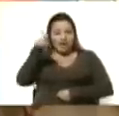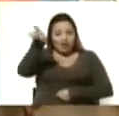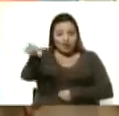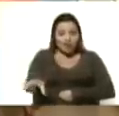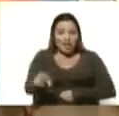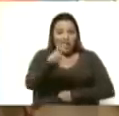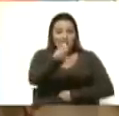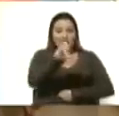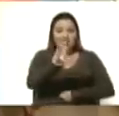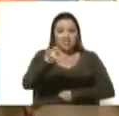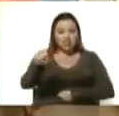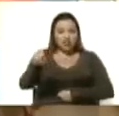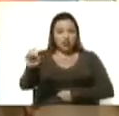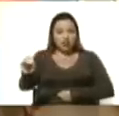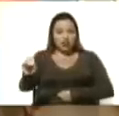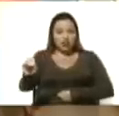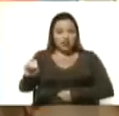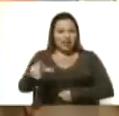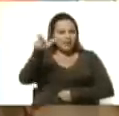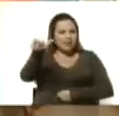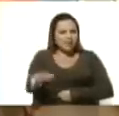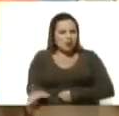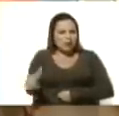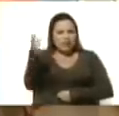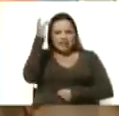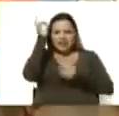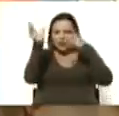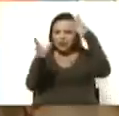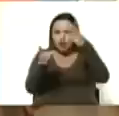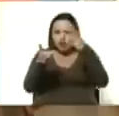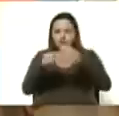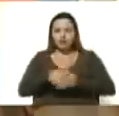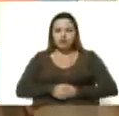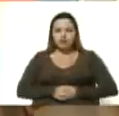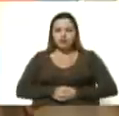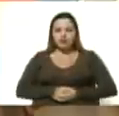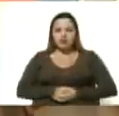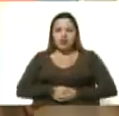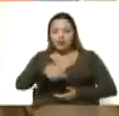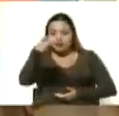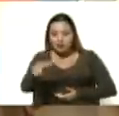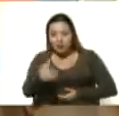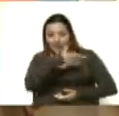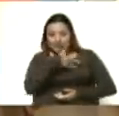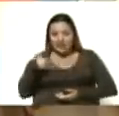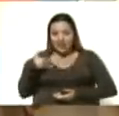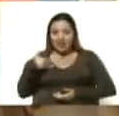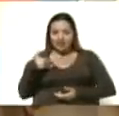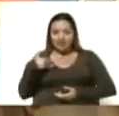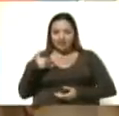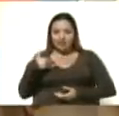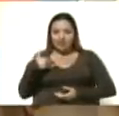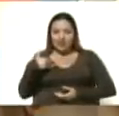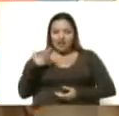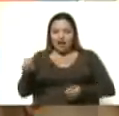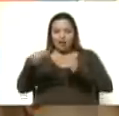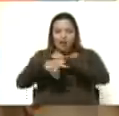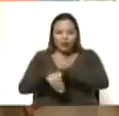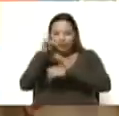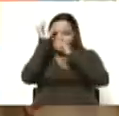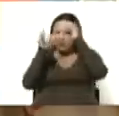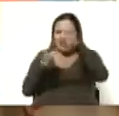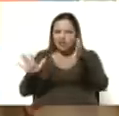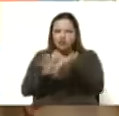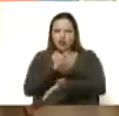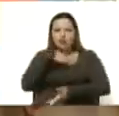duda, fue la mente macabra, la mano que mecía la cuna de todo lo que fue esta trama, el